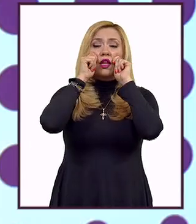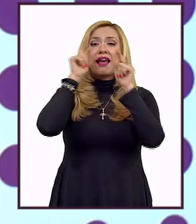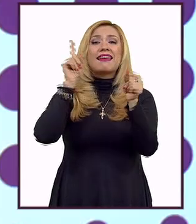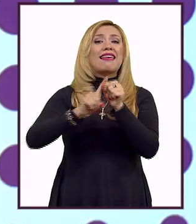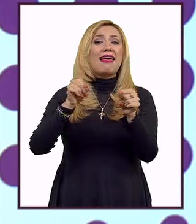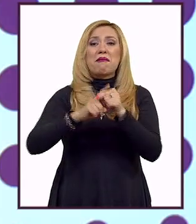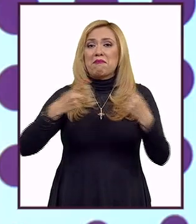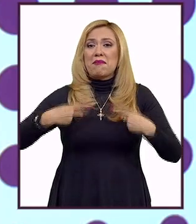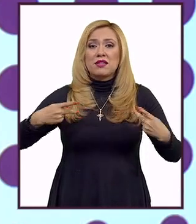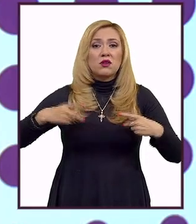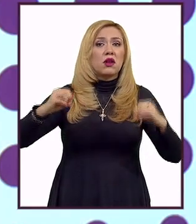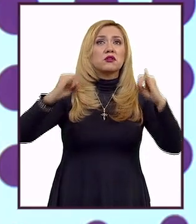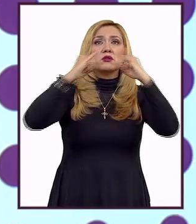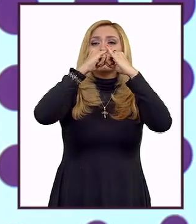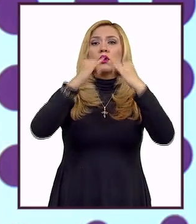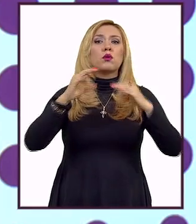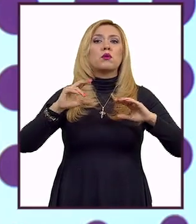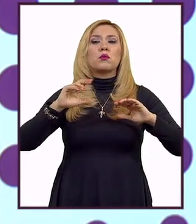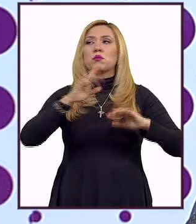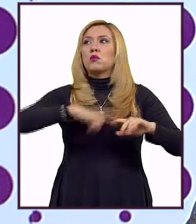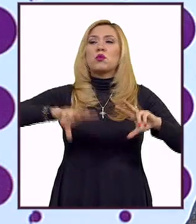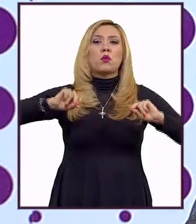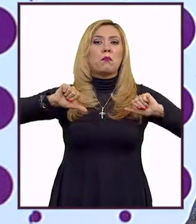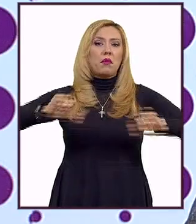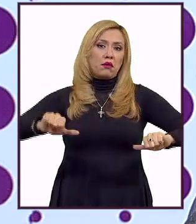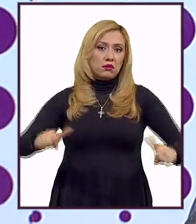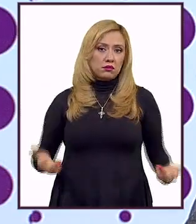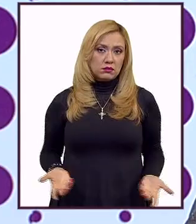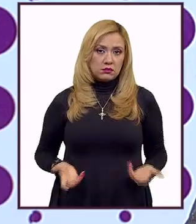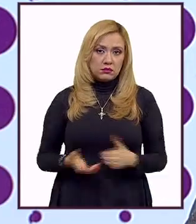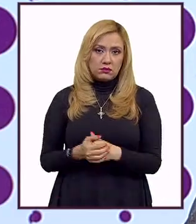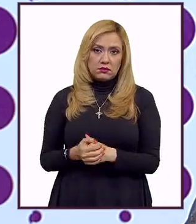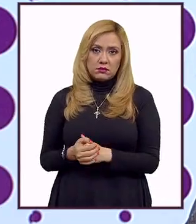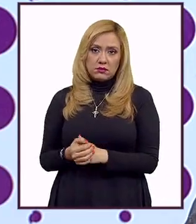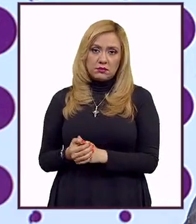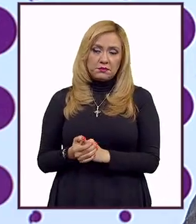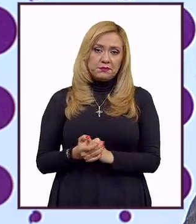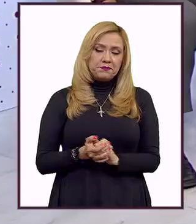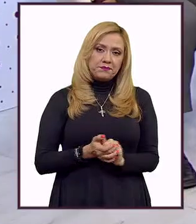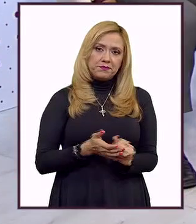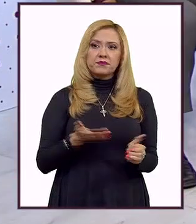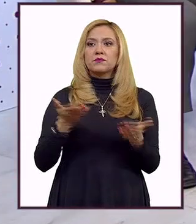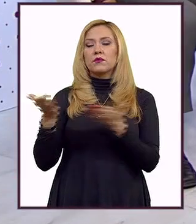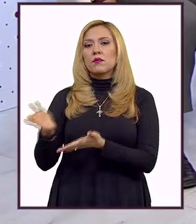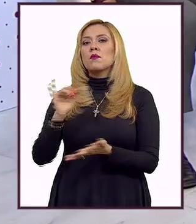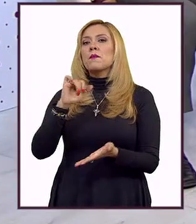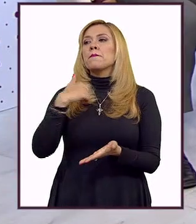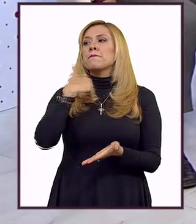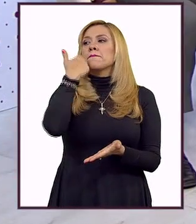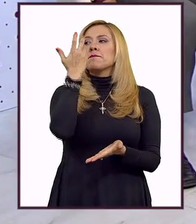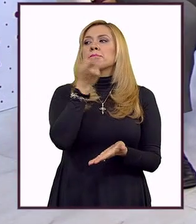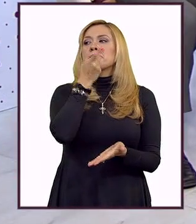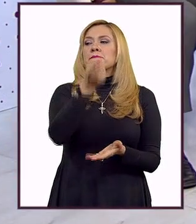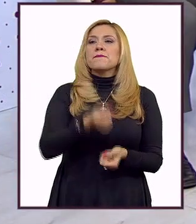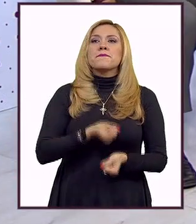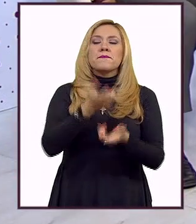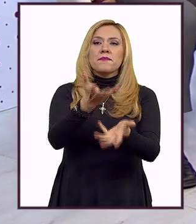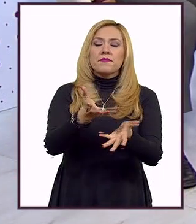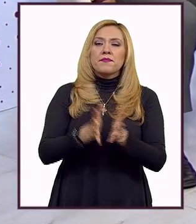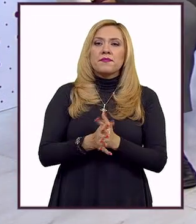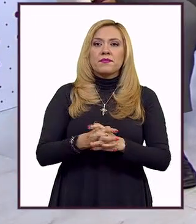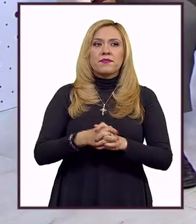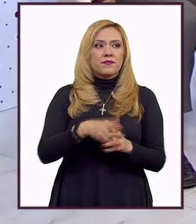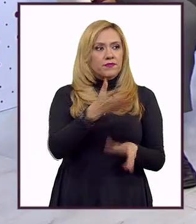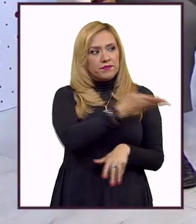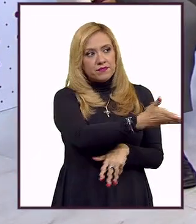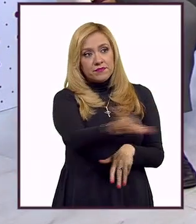que sea, no estamos a salvo. Claro. Guillermo, ¿una conclusión? Sí, yo lo único que diría, abonando a todo lo que